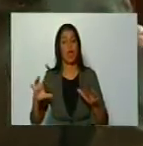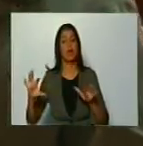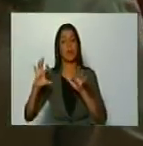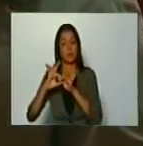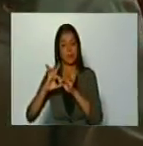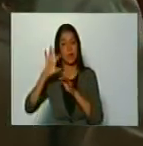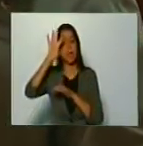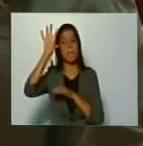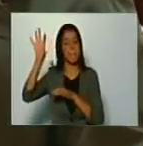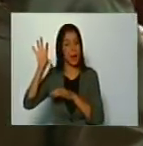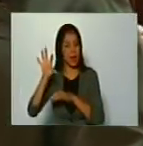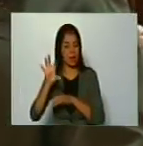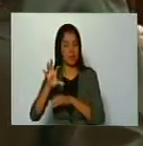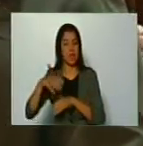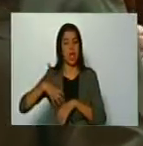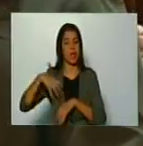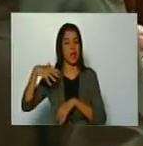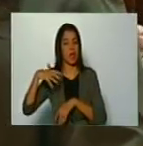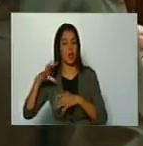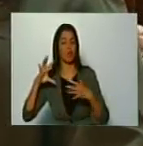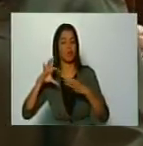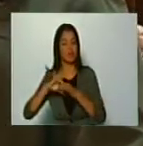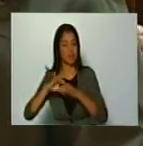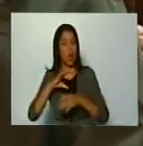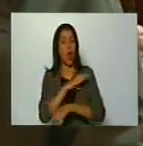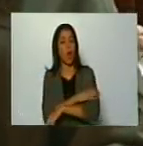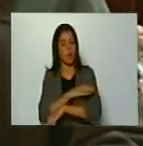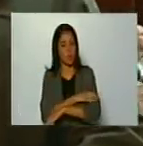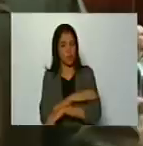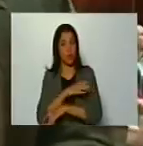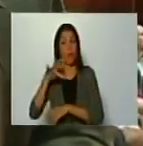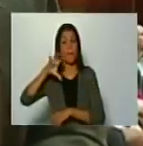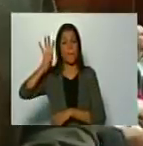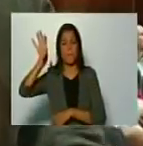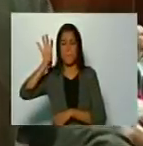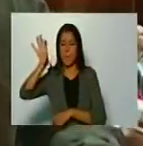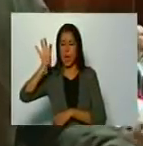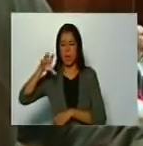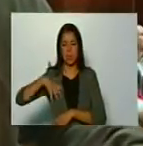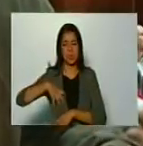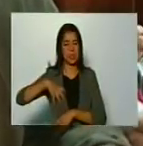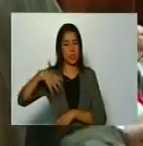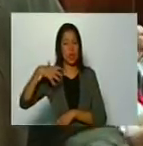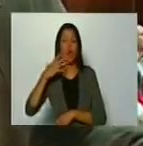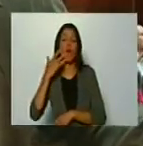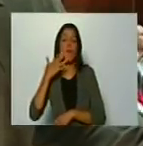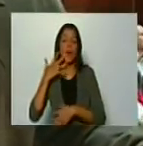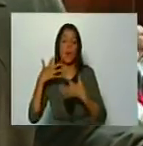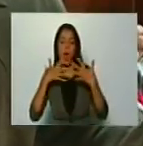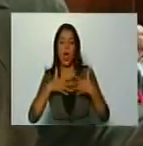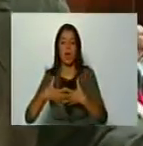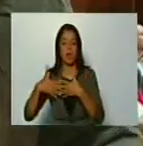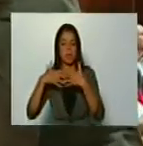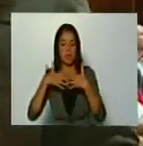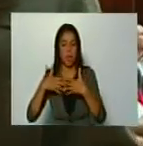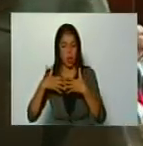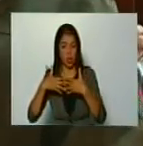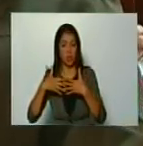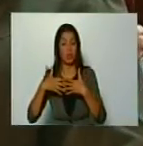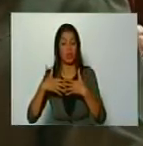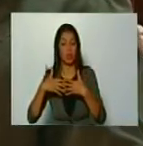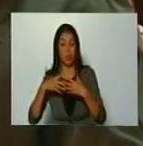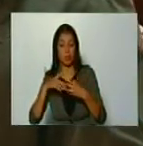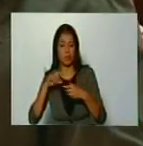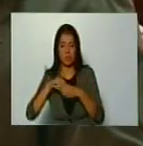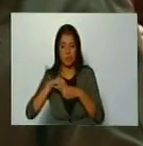extranjeros y de países muy poderosos. En este caso, el imperialismo norteamericano con sus agentes en América